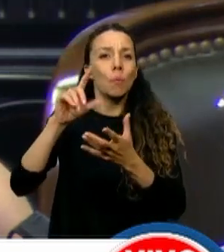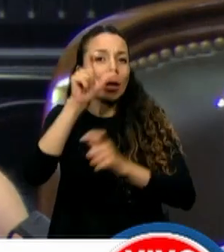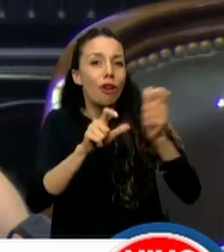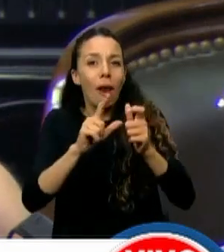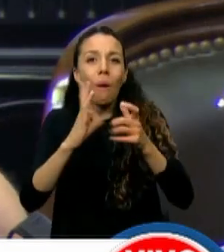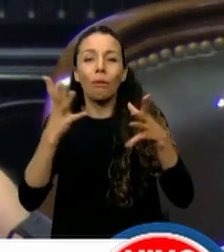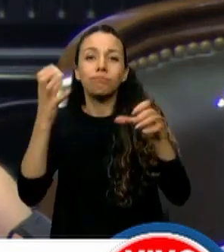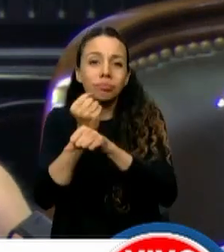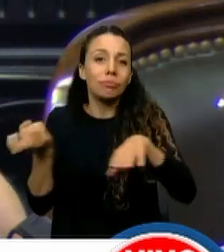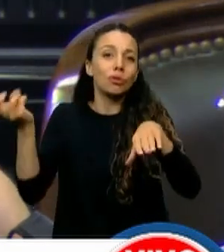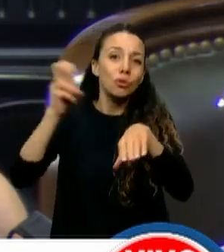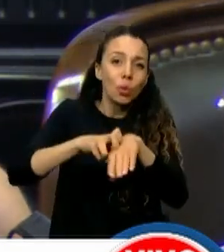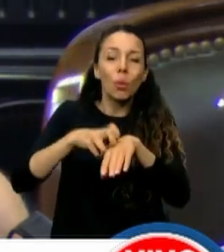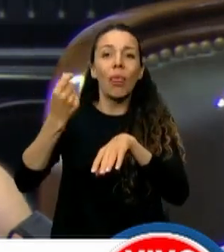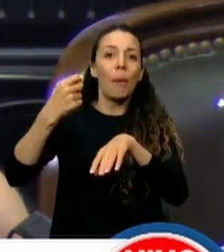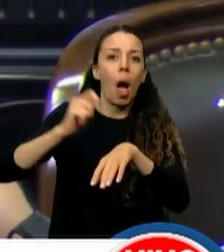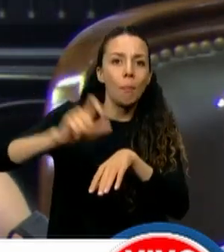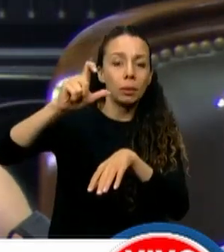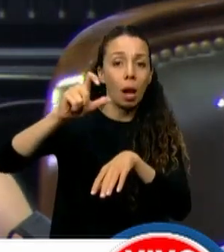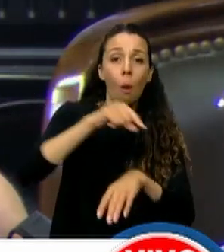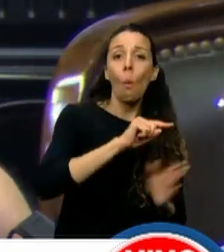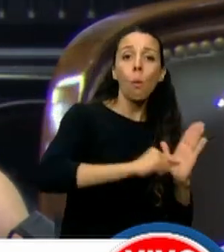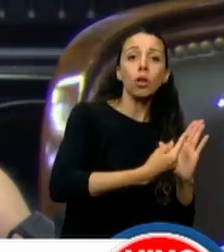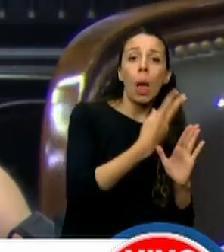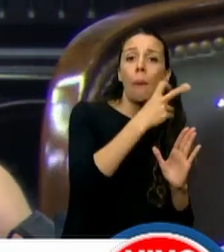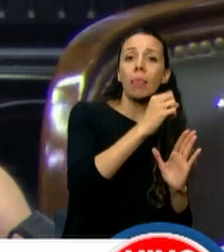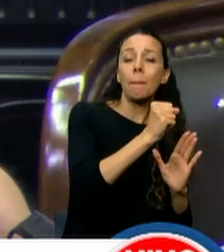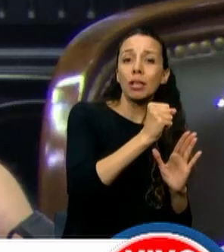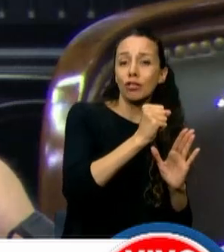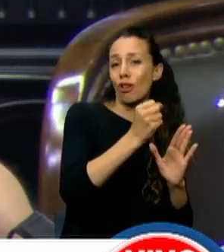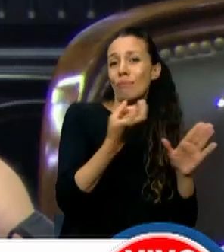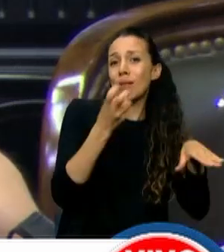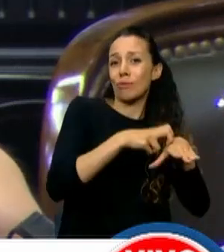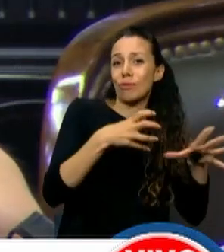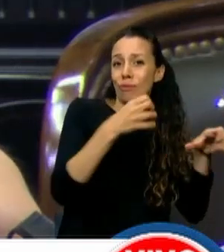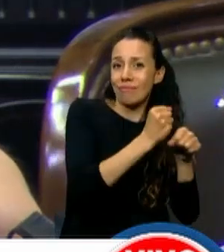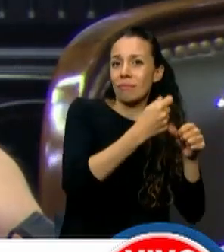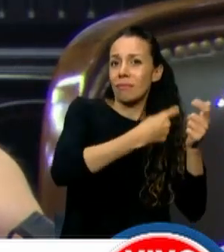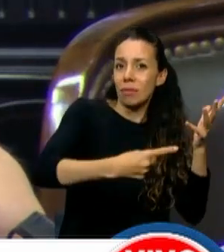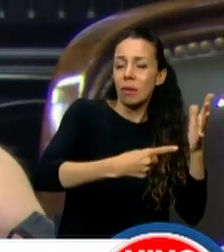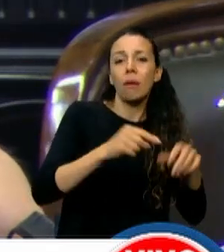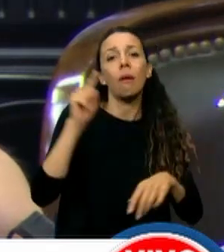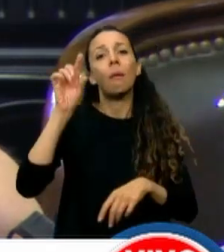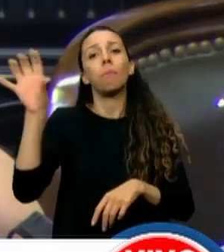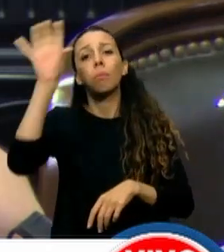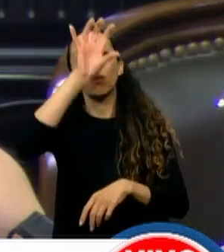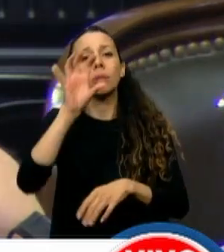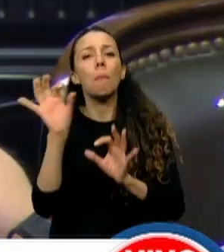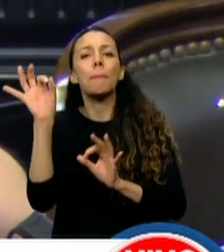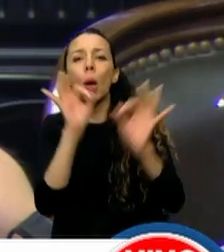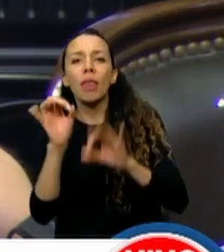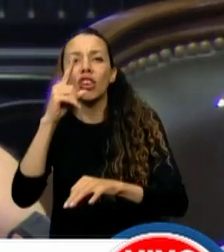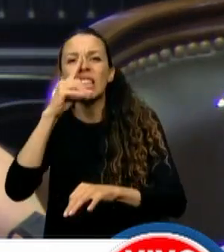vemos que en Buenos Aires pagan 20 pesos el boleto del transporte público, en el interior un promedio de